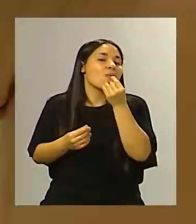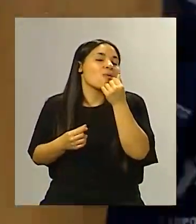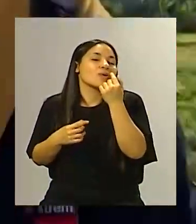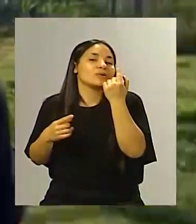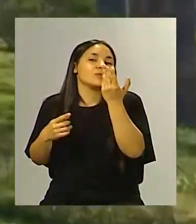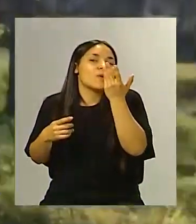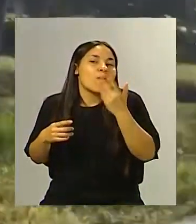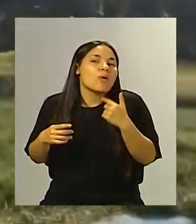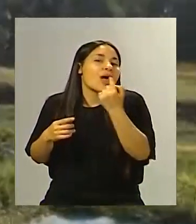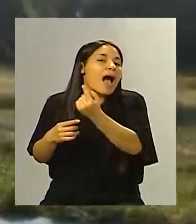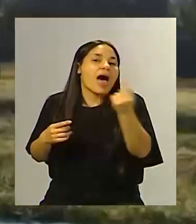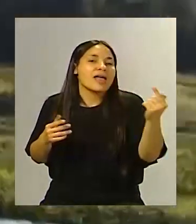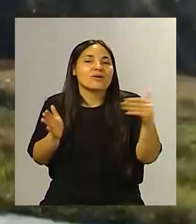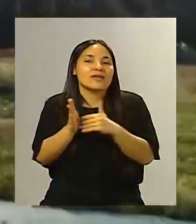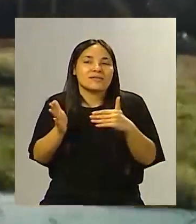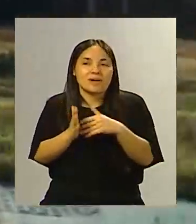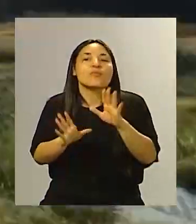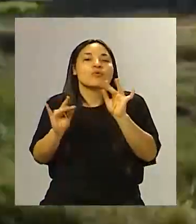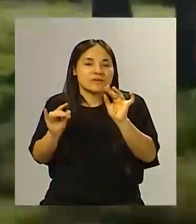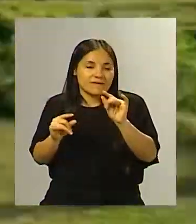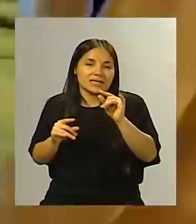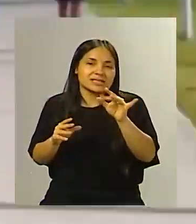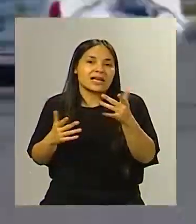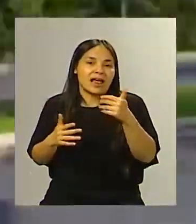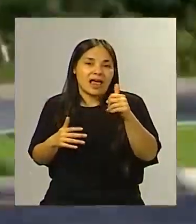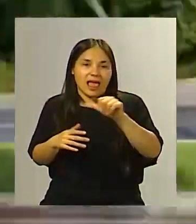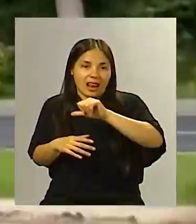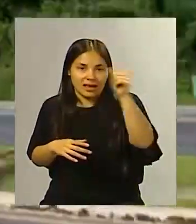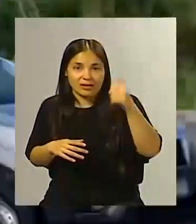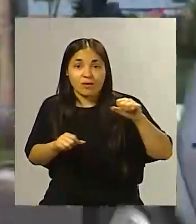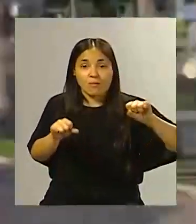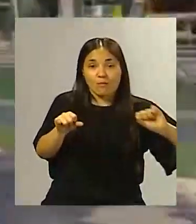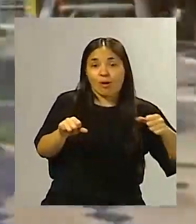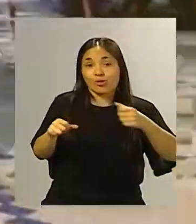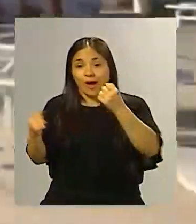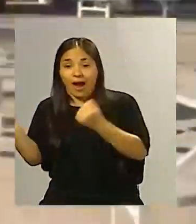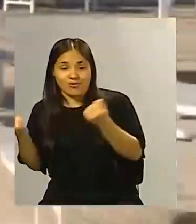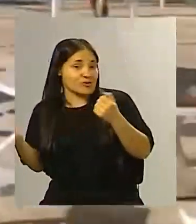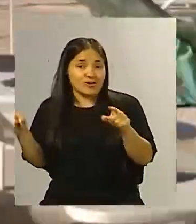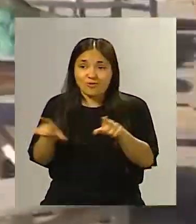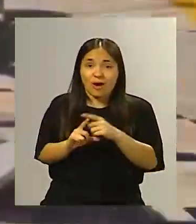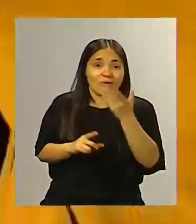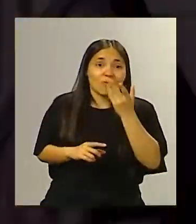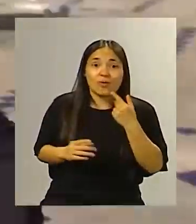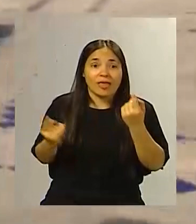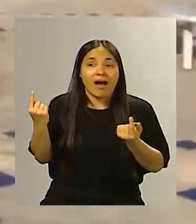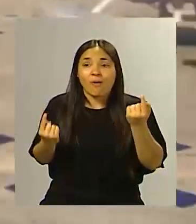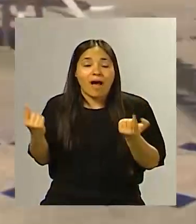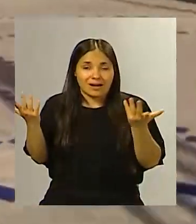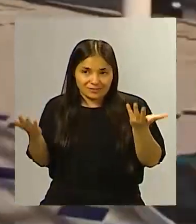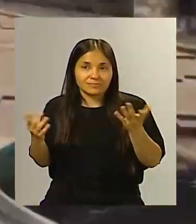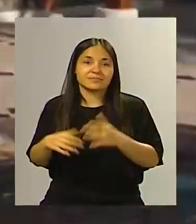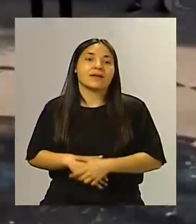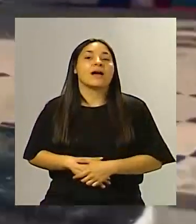Yo digo que es muy difícil siempre elegir, porque es de elegir entre una moto y un auto. Cada uno claro, verá sí. su gusto. Pero bueno, ¿qué nos